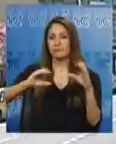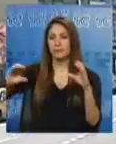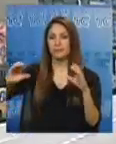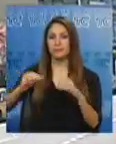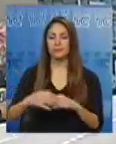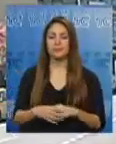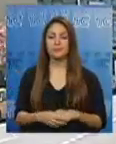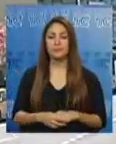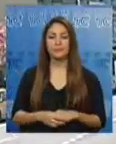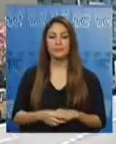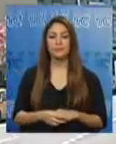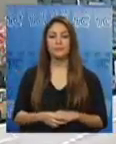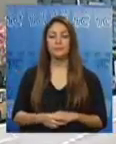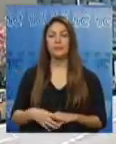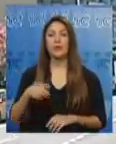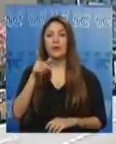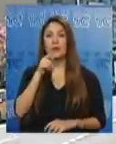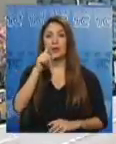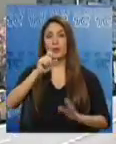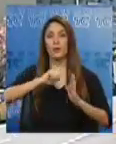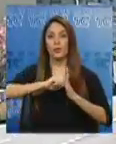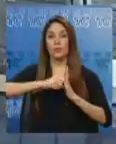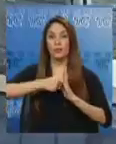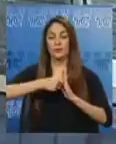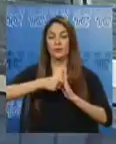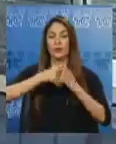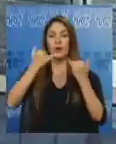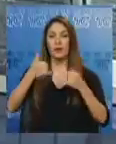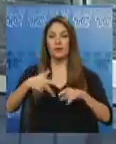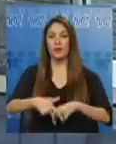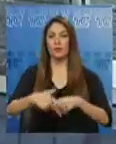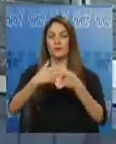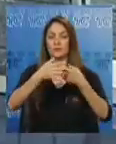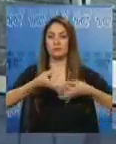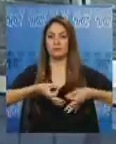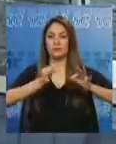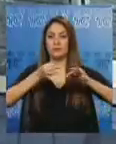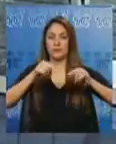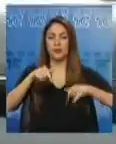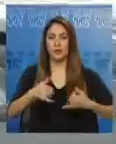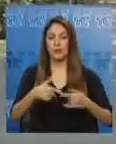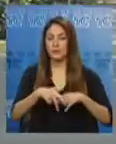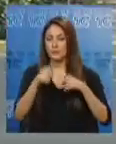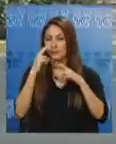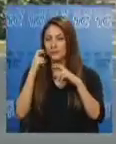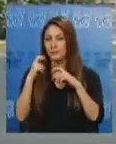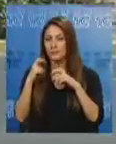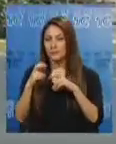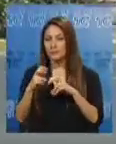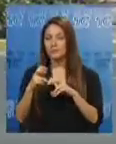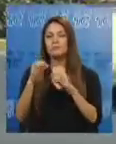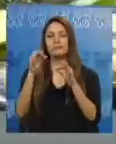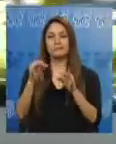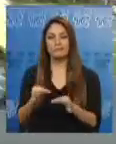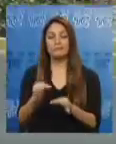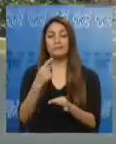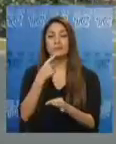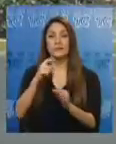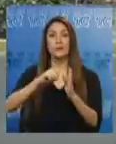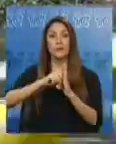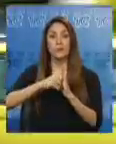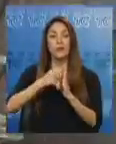Las investigaciones por parte de la Contraloría iniciaron en febrero de este año, luego de que la Procuraduría General del